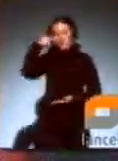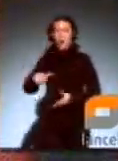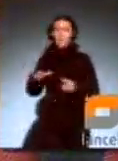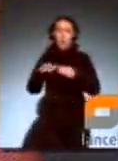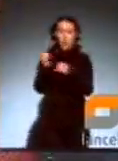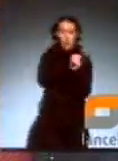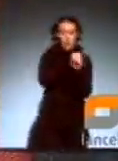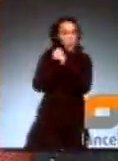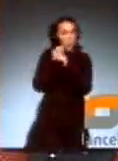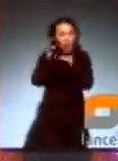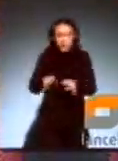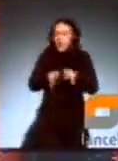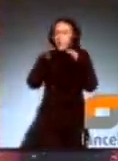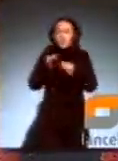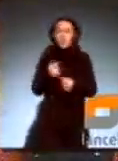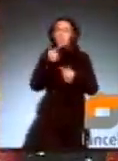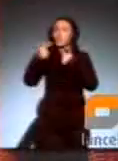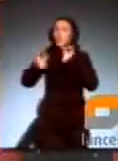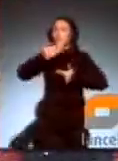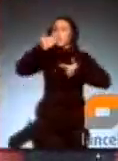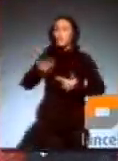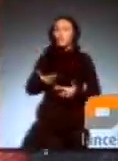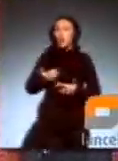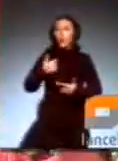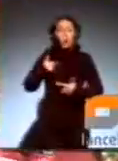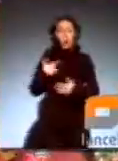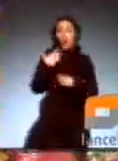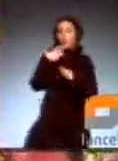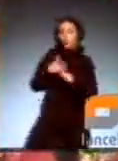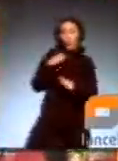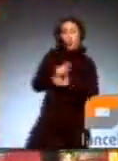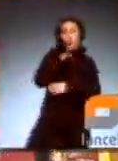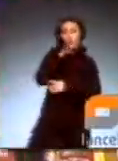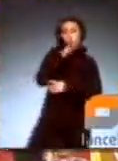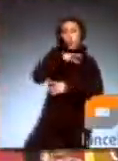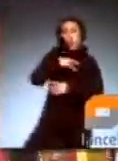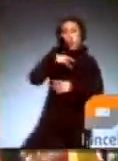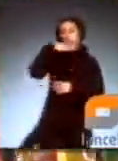vez que lata animamos pisado. Y con dos cojones me sobran razones para seguir rajando.